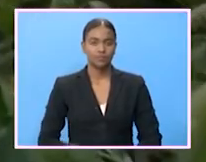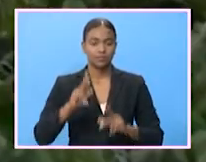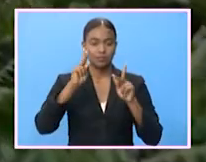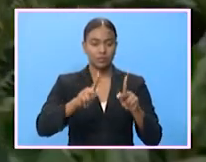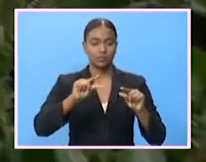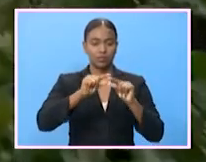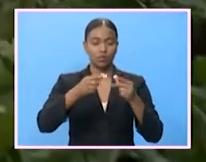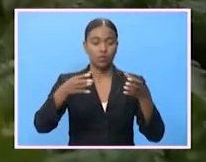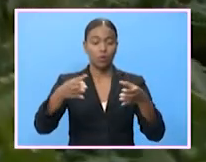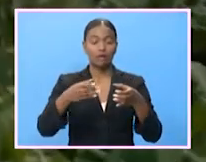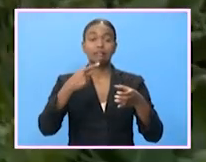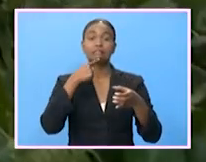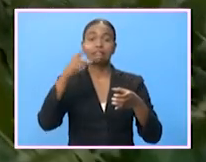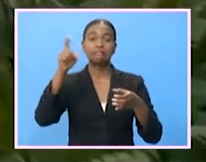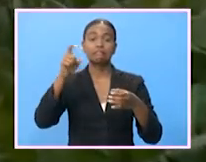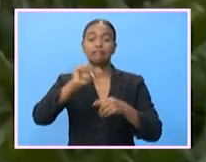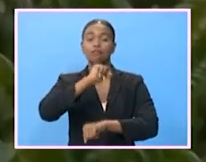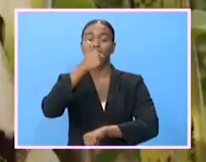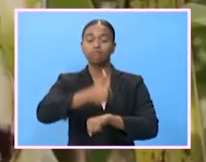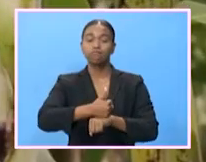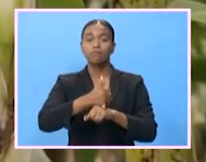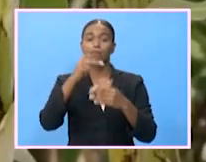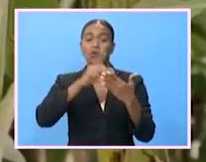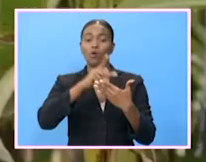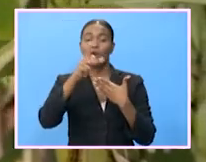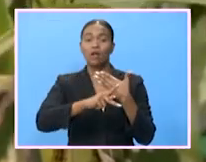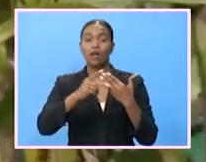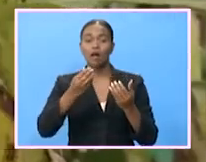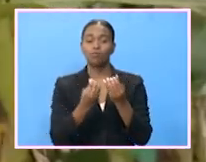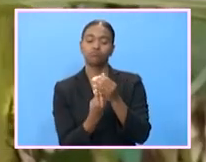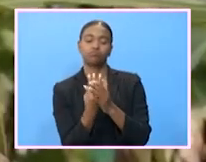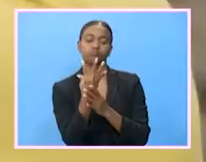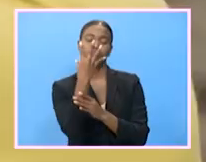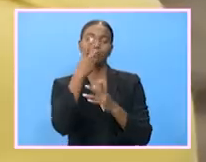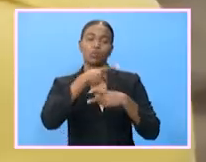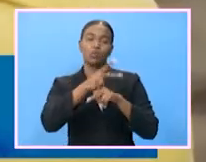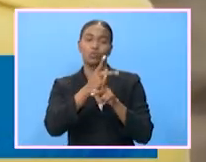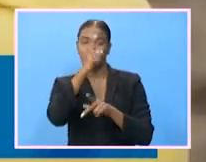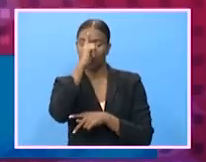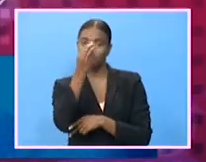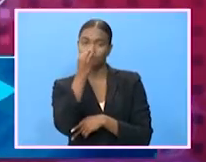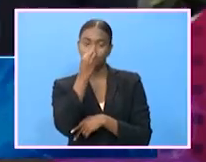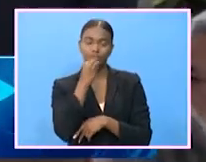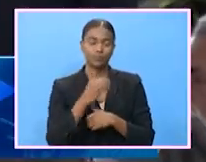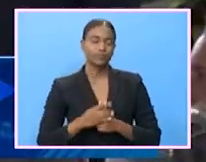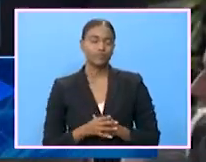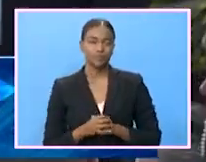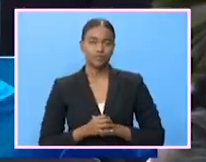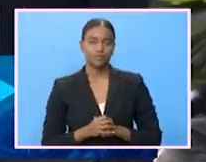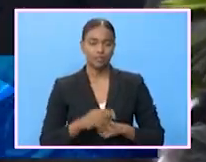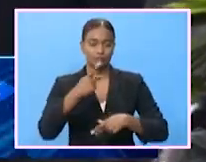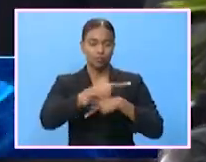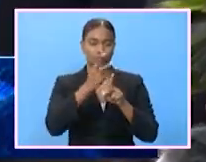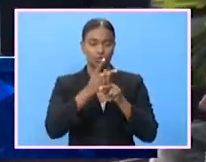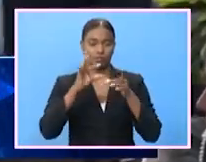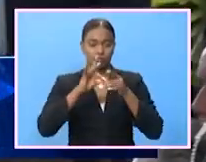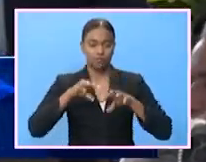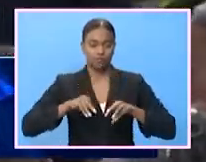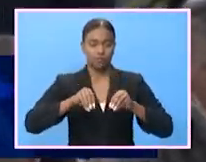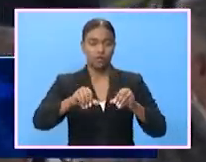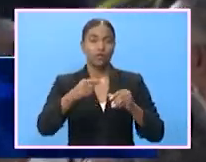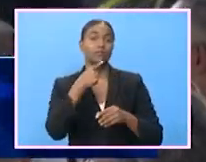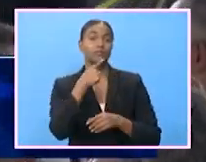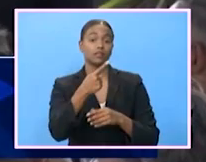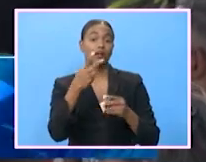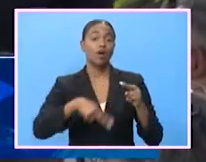Sindicalistas plantean necesidad de crear agresivo programa de siembra de productos agrícolas. Productores agropecuarios